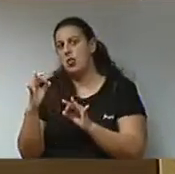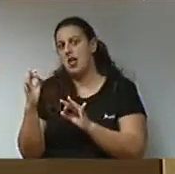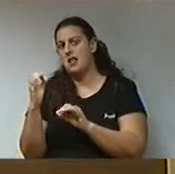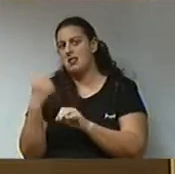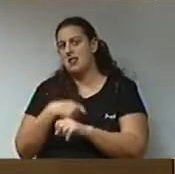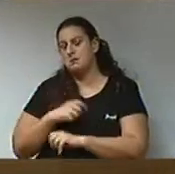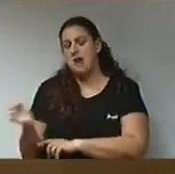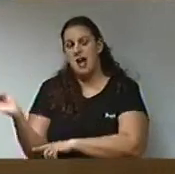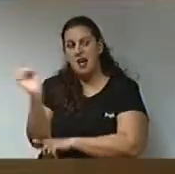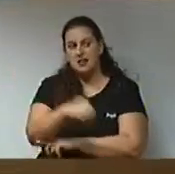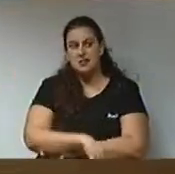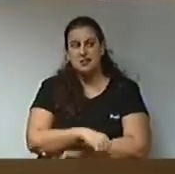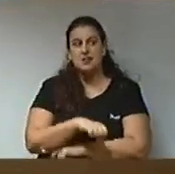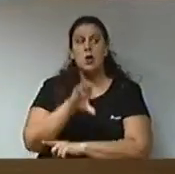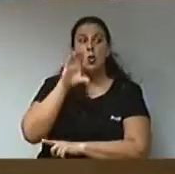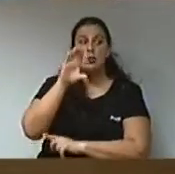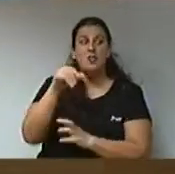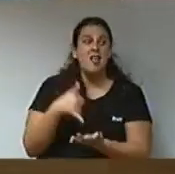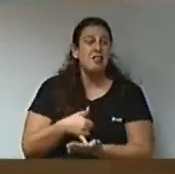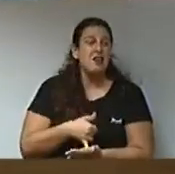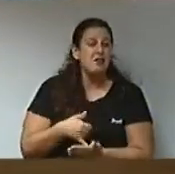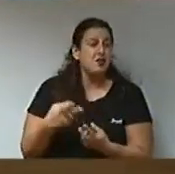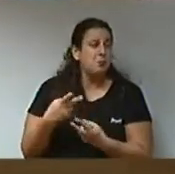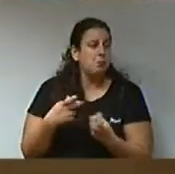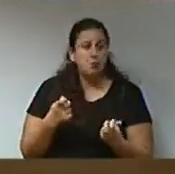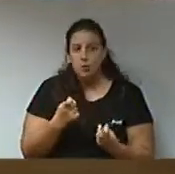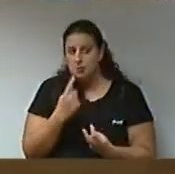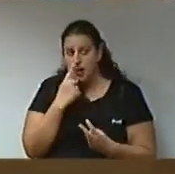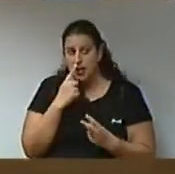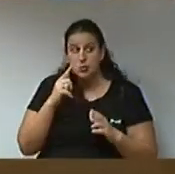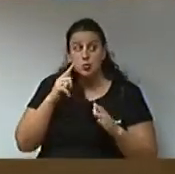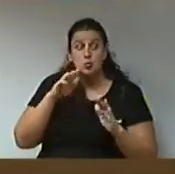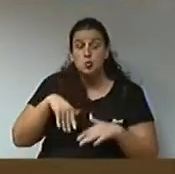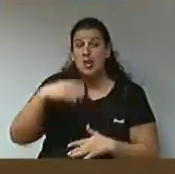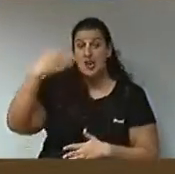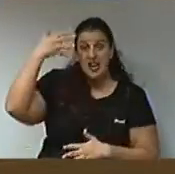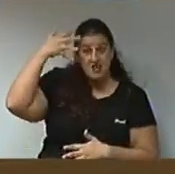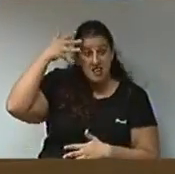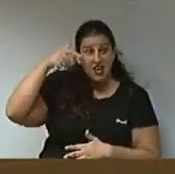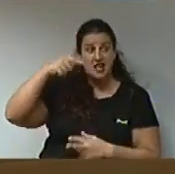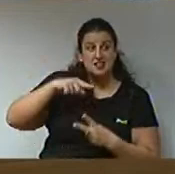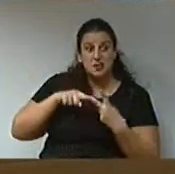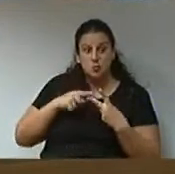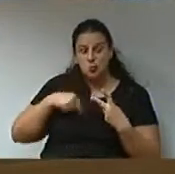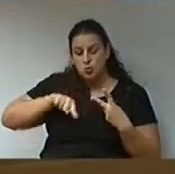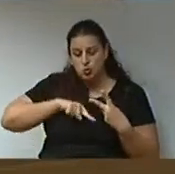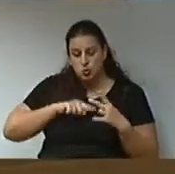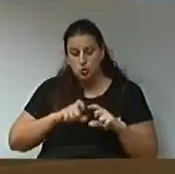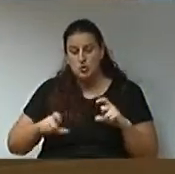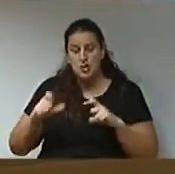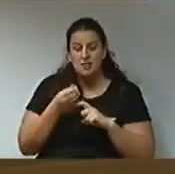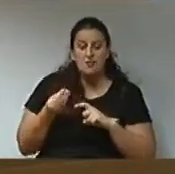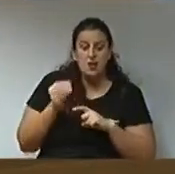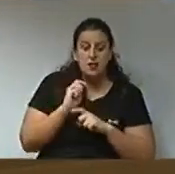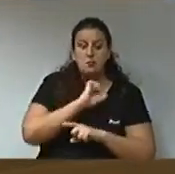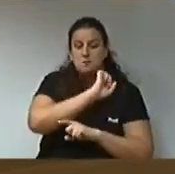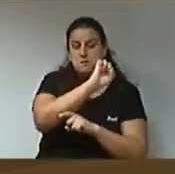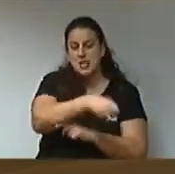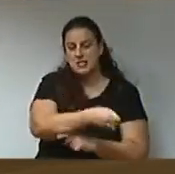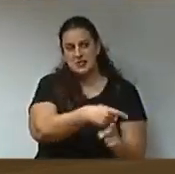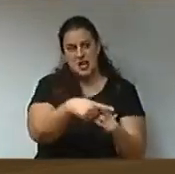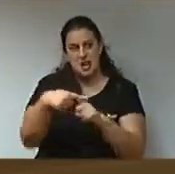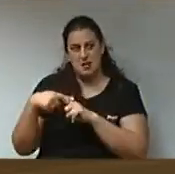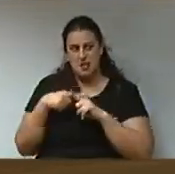que registra el peor déficit de España, solo por detrás de Navarra. Nuestra inflación está por encima de la media. Y por si no fuera poco,